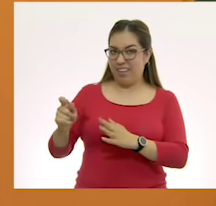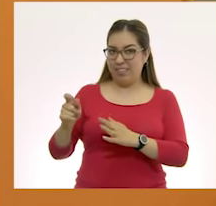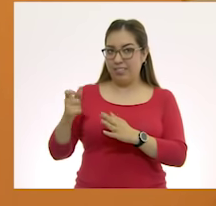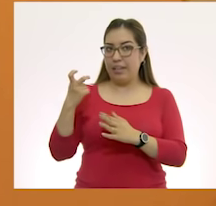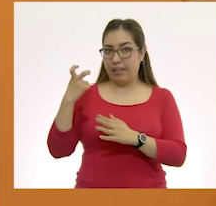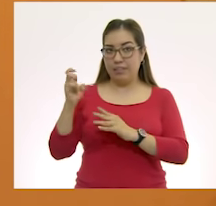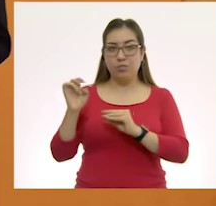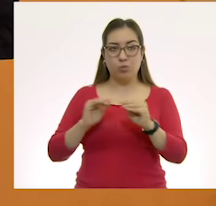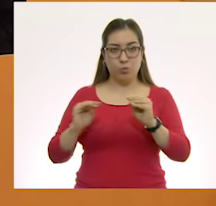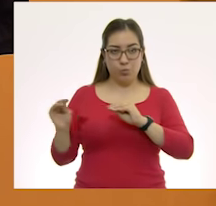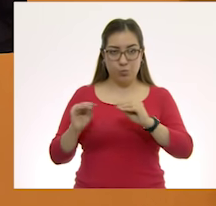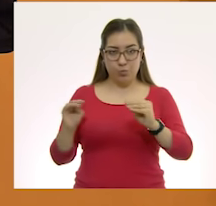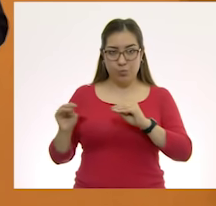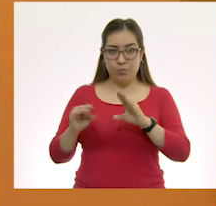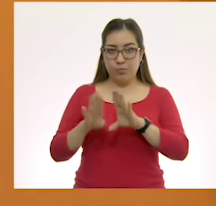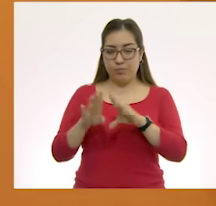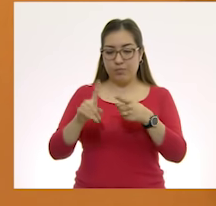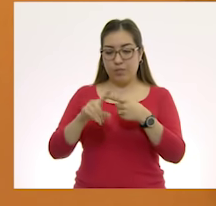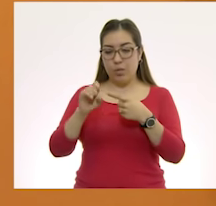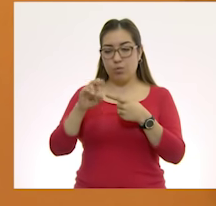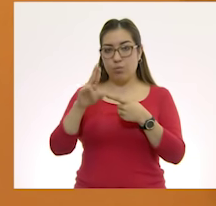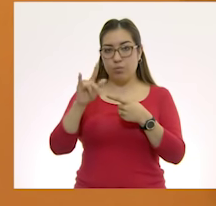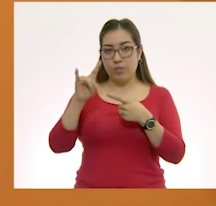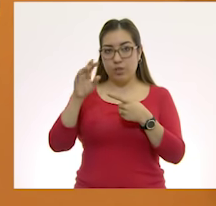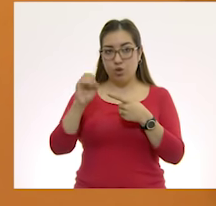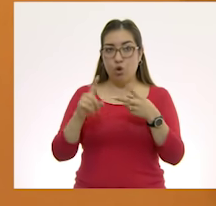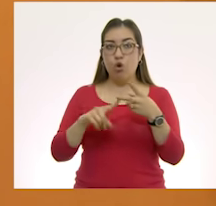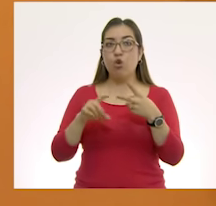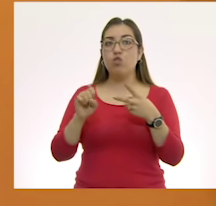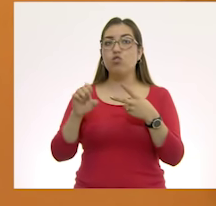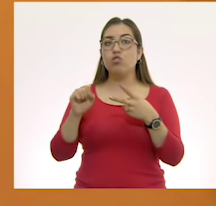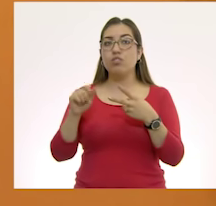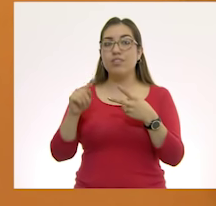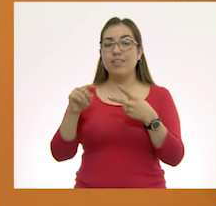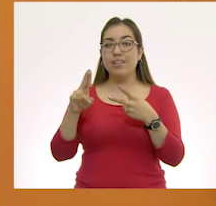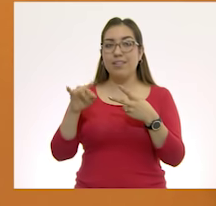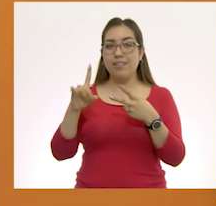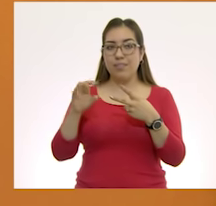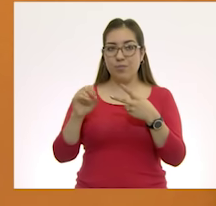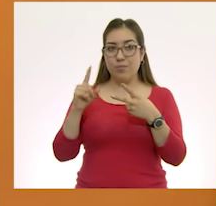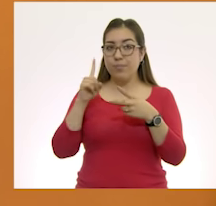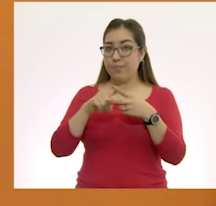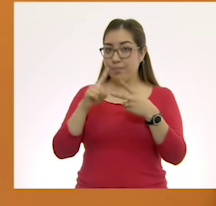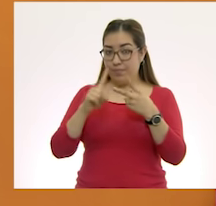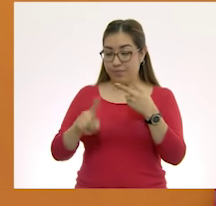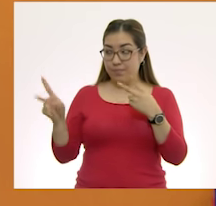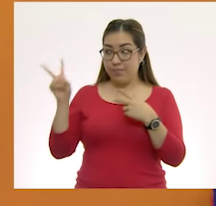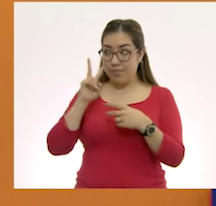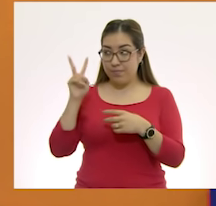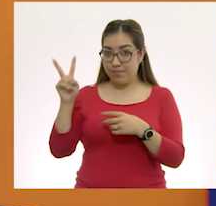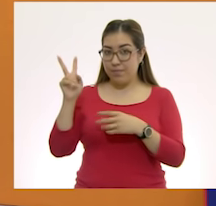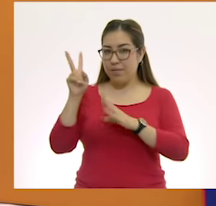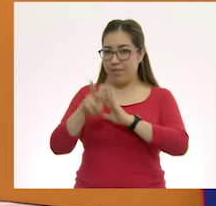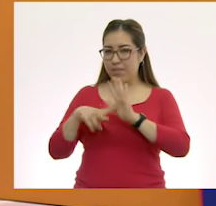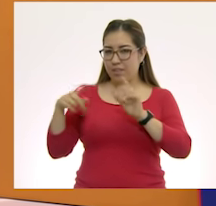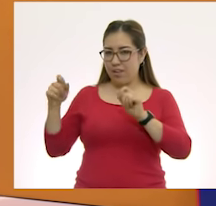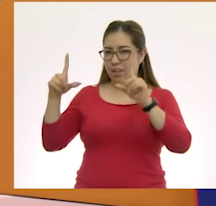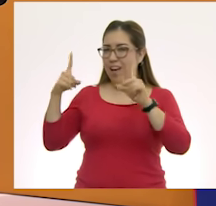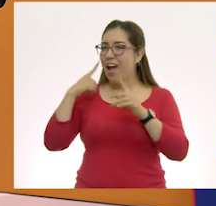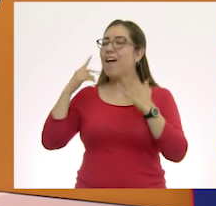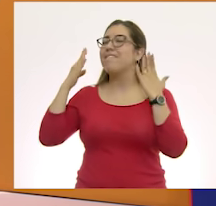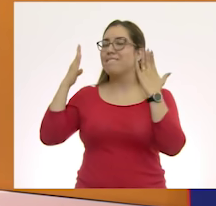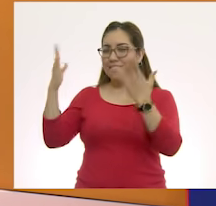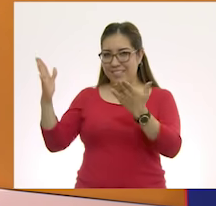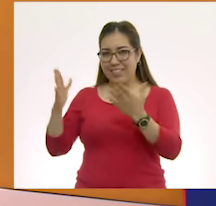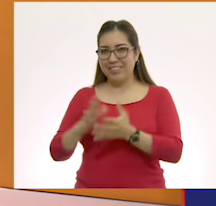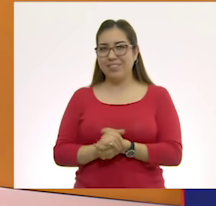estos movimientos súbitos y sostenidos. Pero también aquí en este video, ya no les cuento más. Vamos a ver